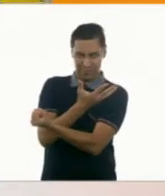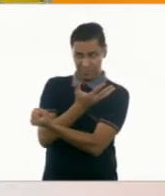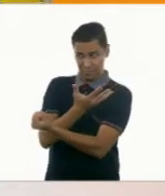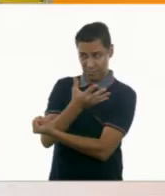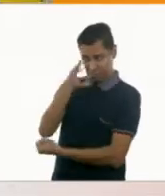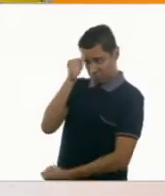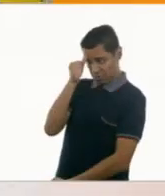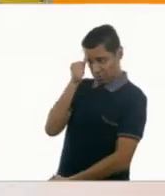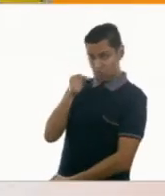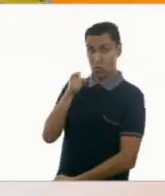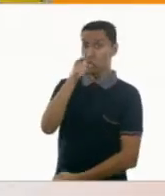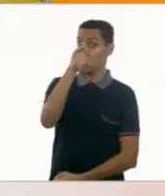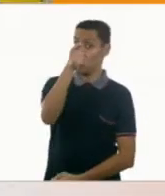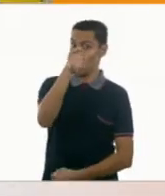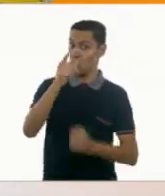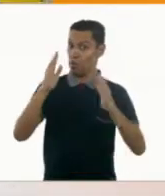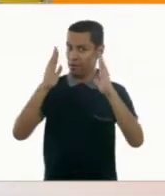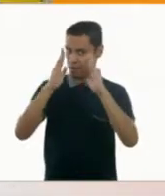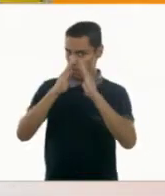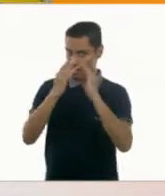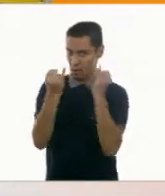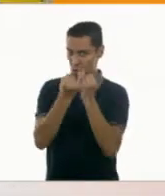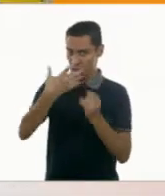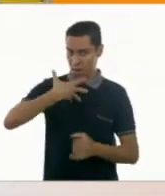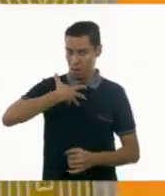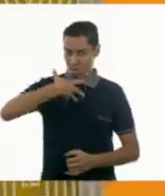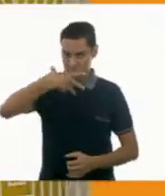¿ok? Inténtalo en casa. Exactamente,